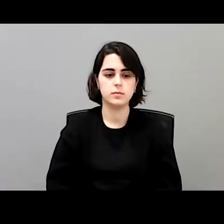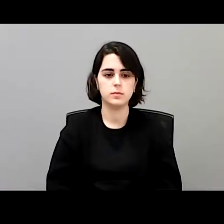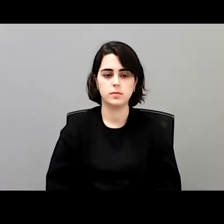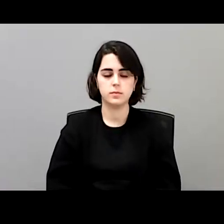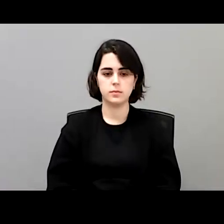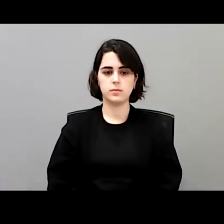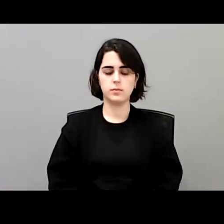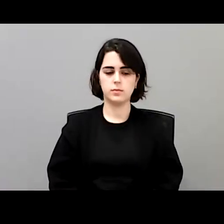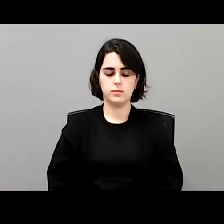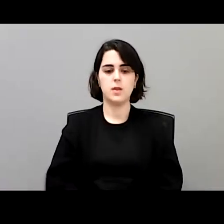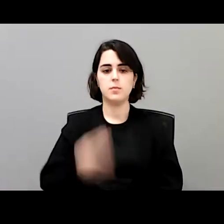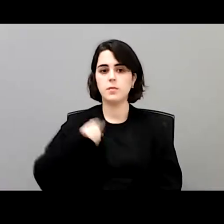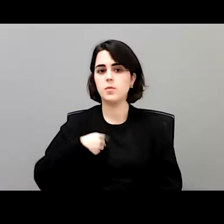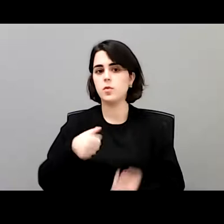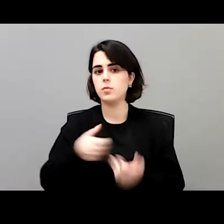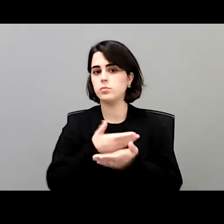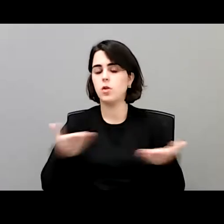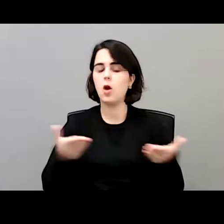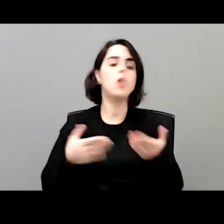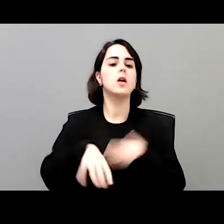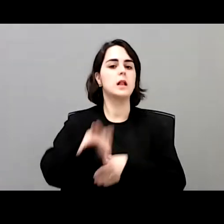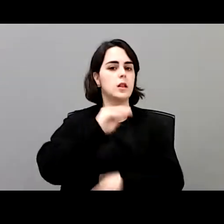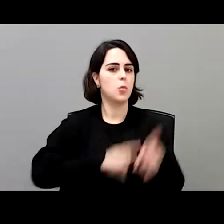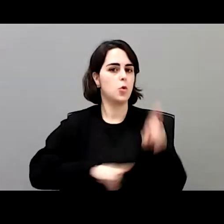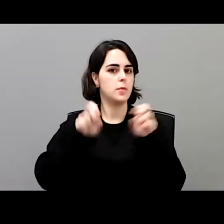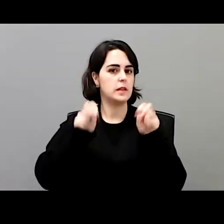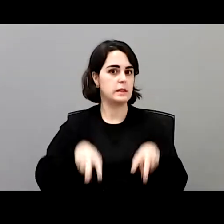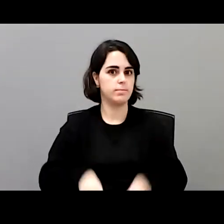Que todo el mundo entienda lo que digo sin problemas.